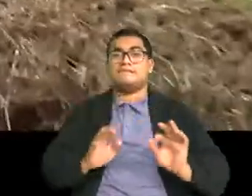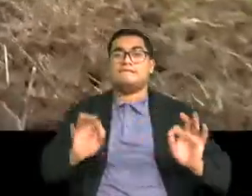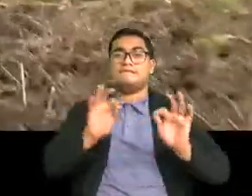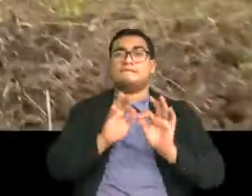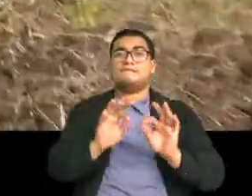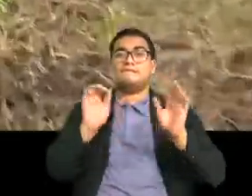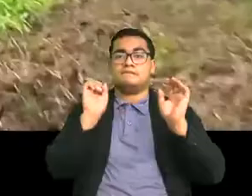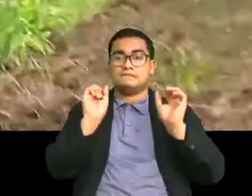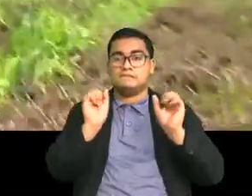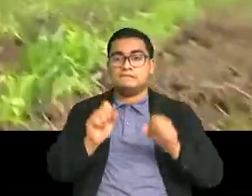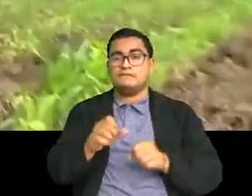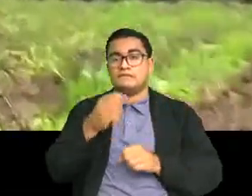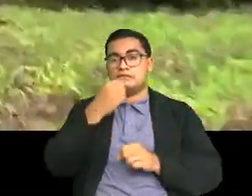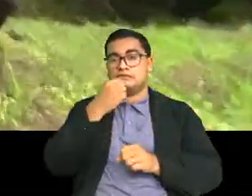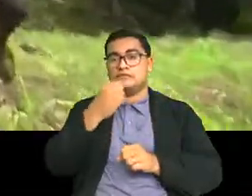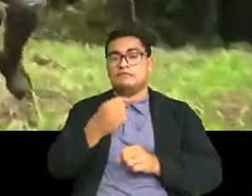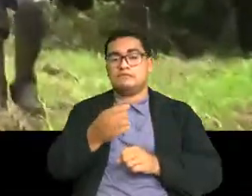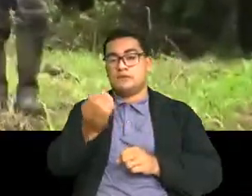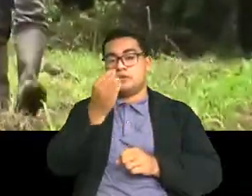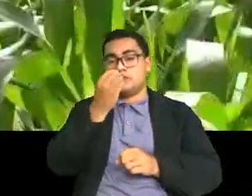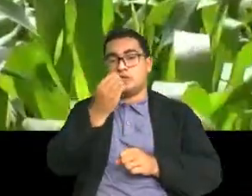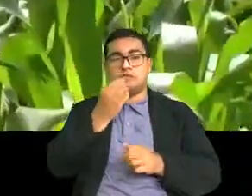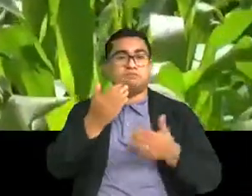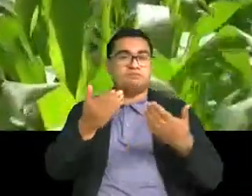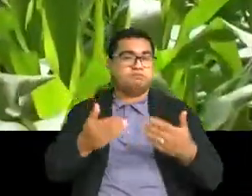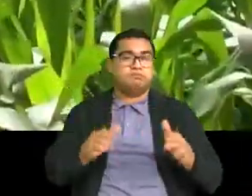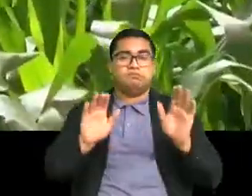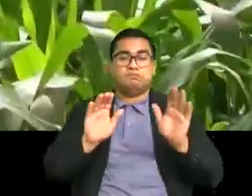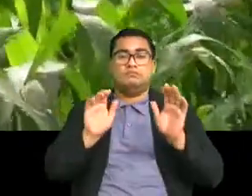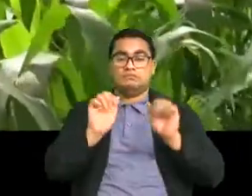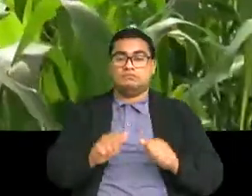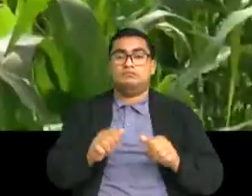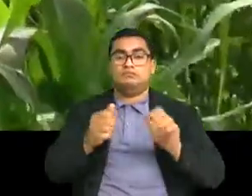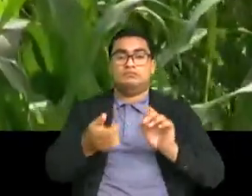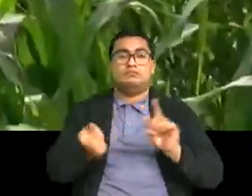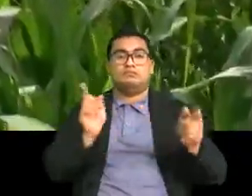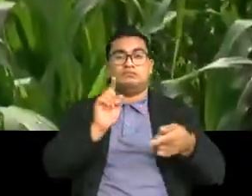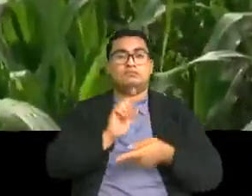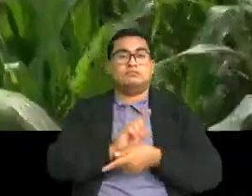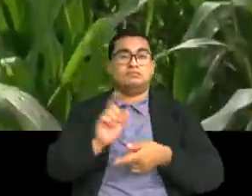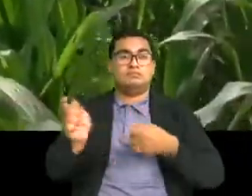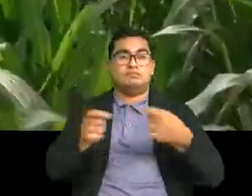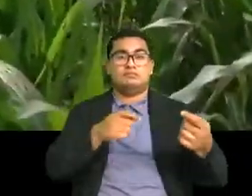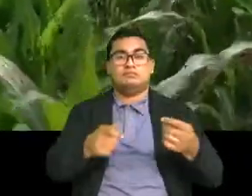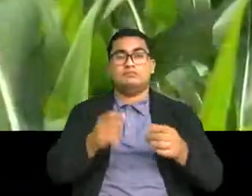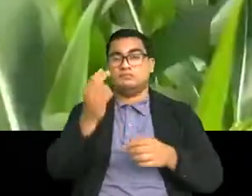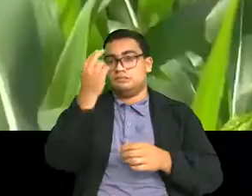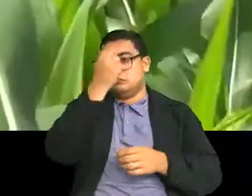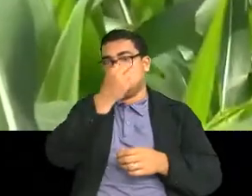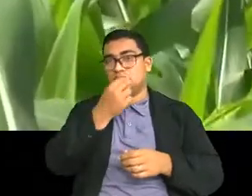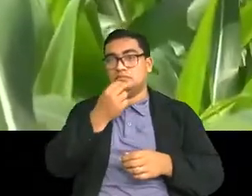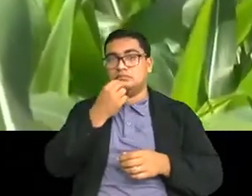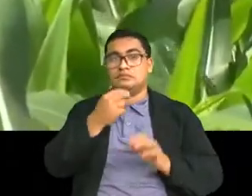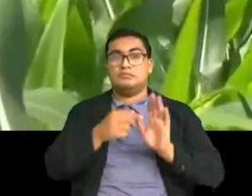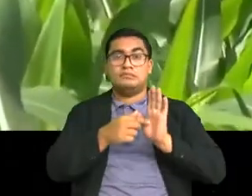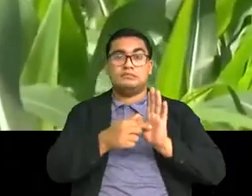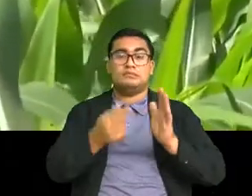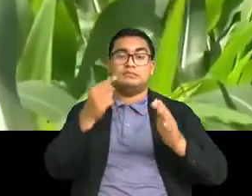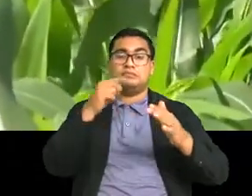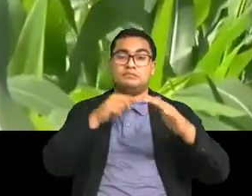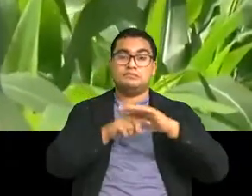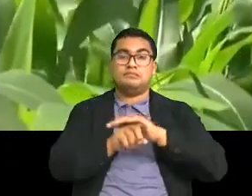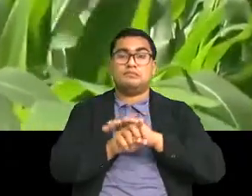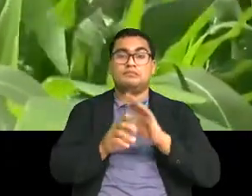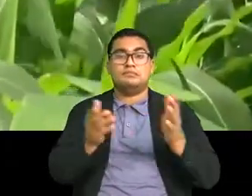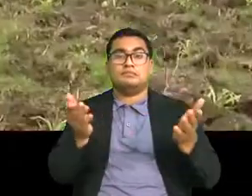disponer lo en nuestra de nuestra dieta y también puede lo transformar y poderlo vender la pregunta bueno así que nuestras metas nuestras metas han sido